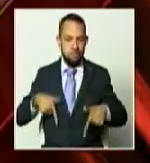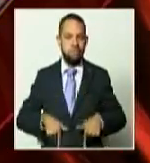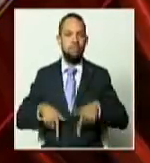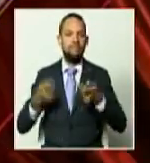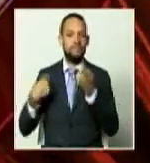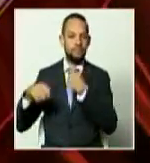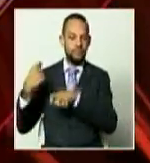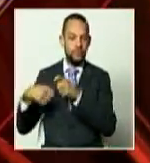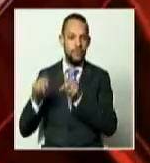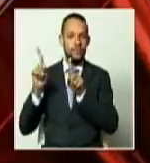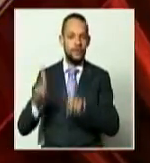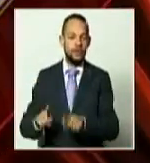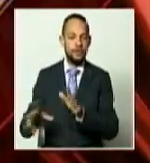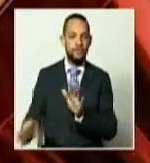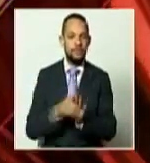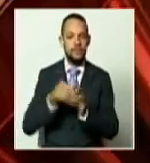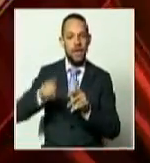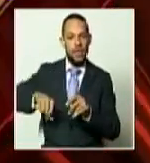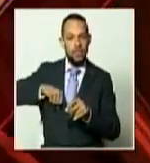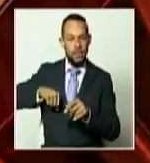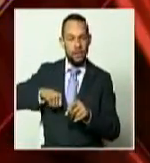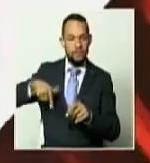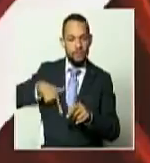de la captura le fue incautado un revólver.